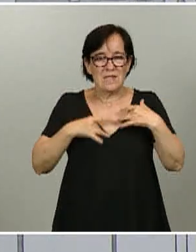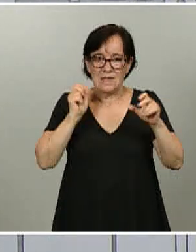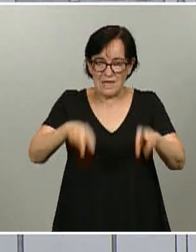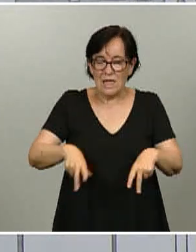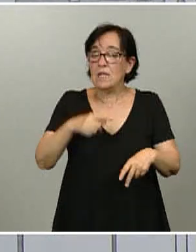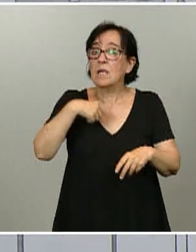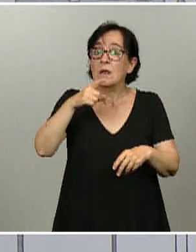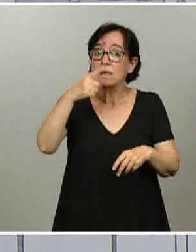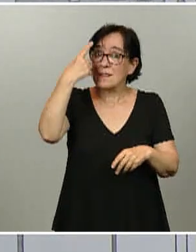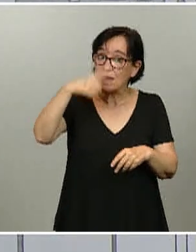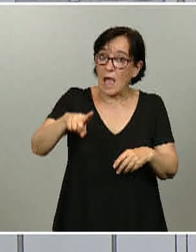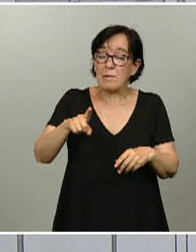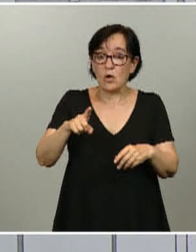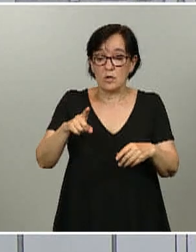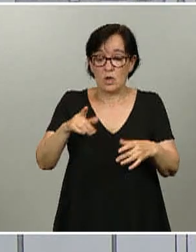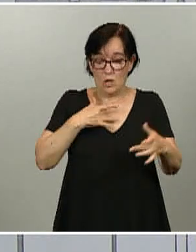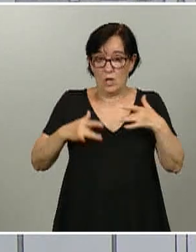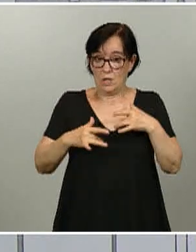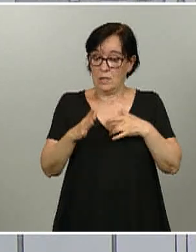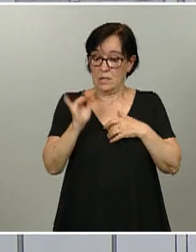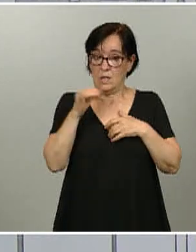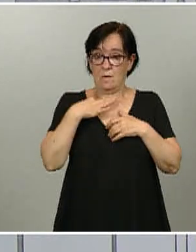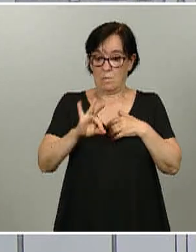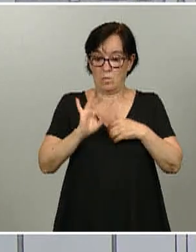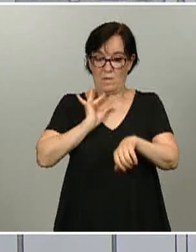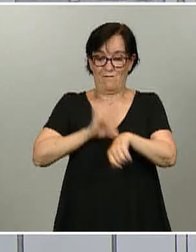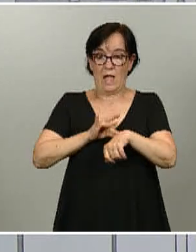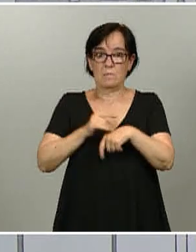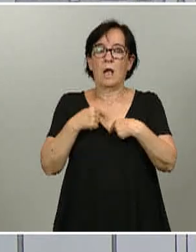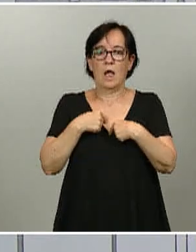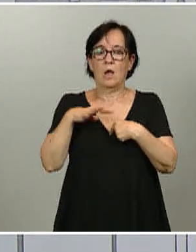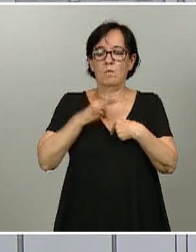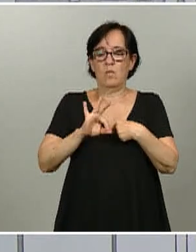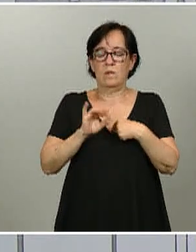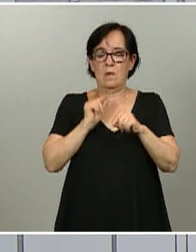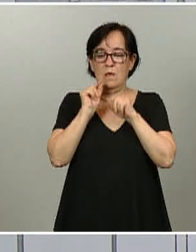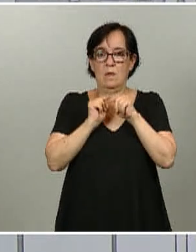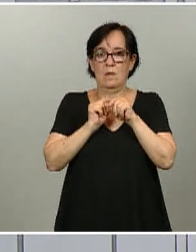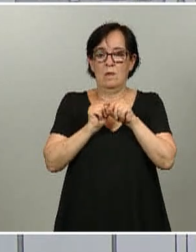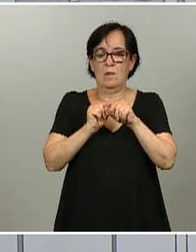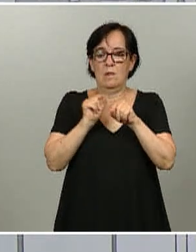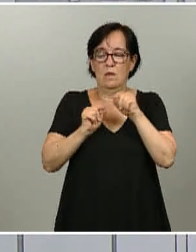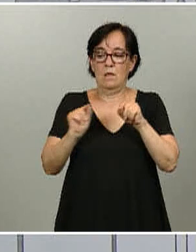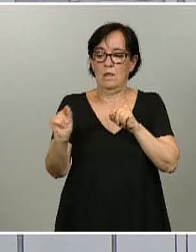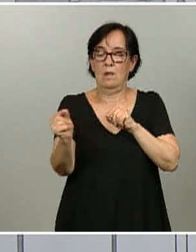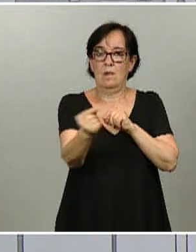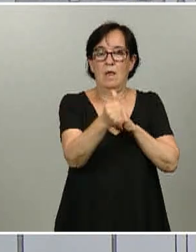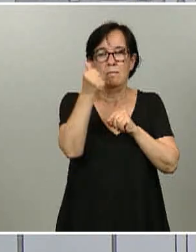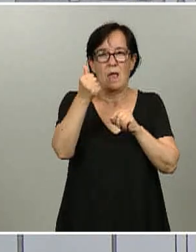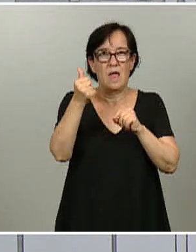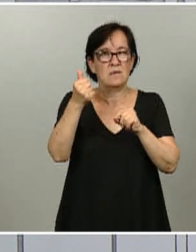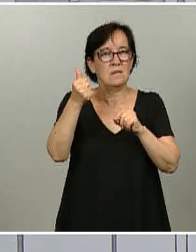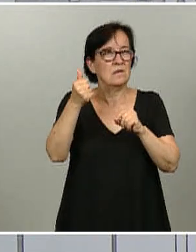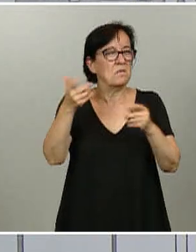los sintomáticos, las personas que se ponen enfermas, pueden llegar a transmitir desde que tienen el síntoma más leve. Incluso en